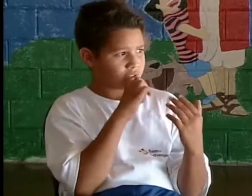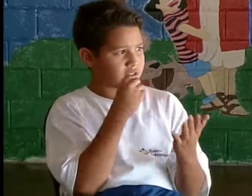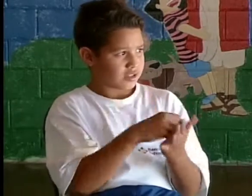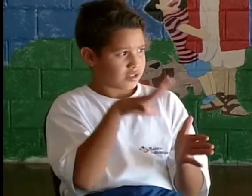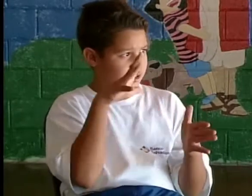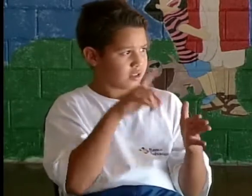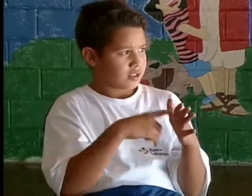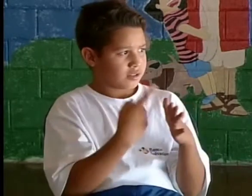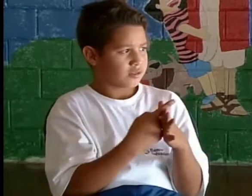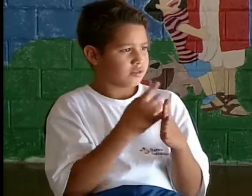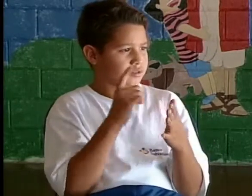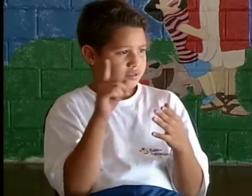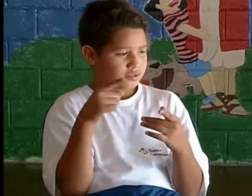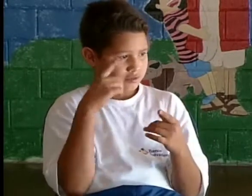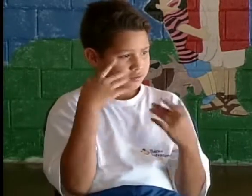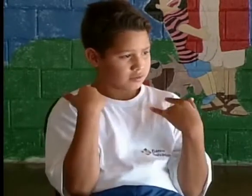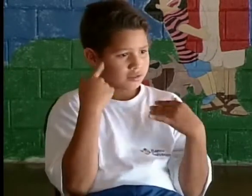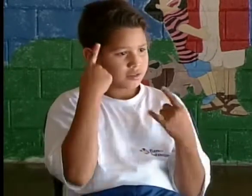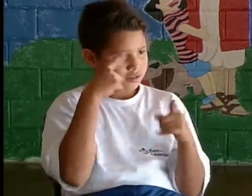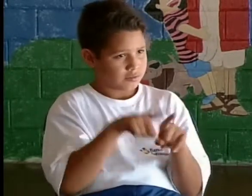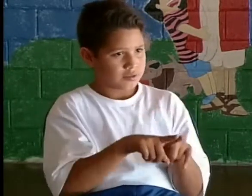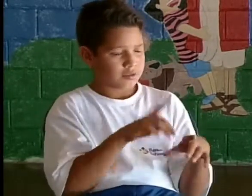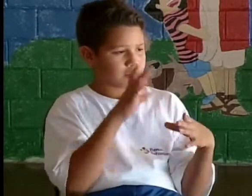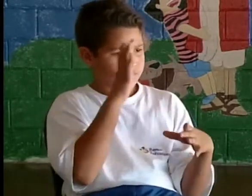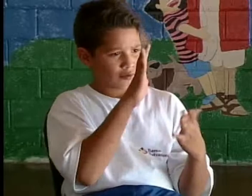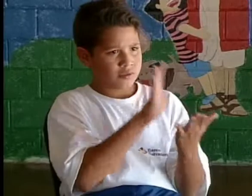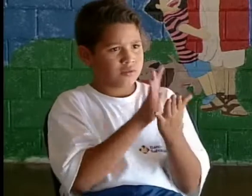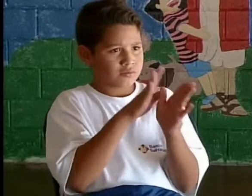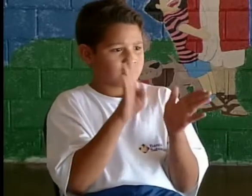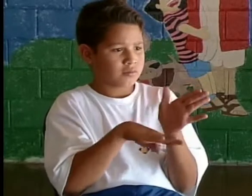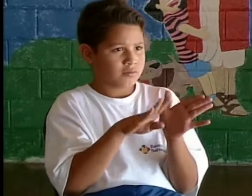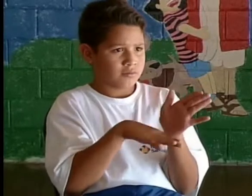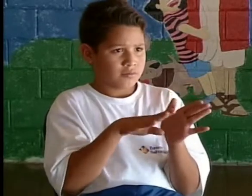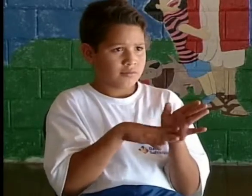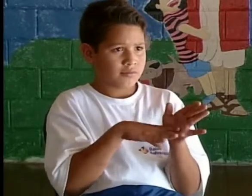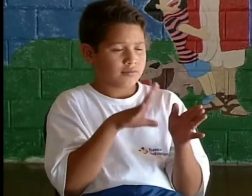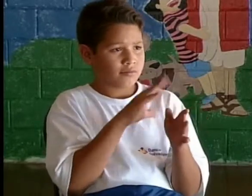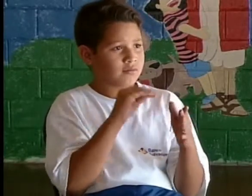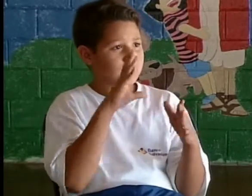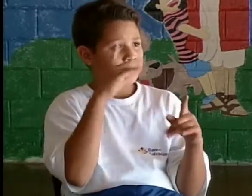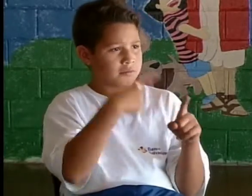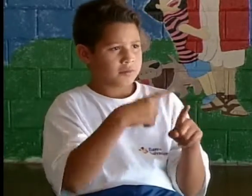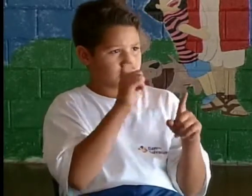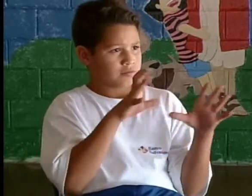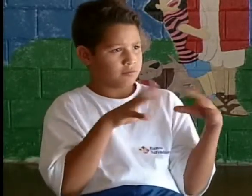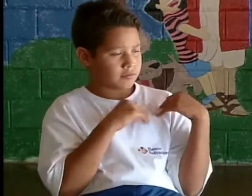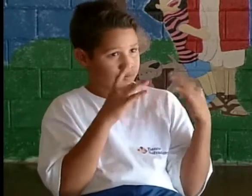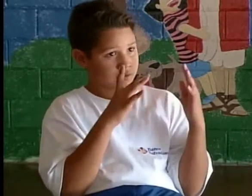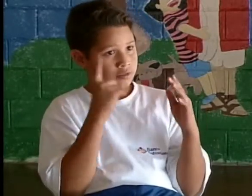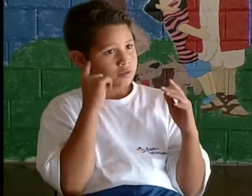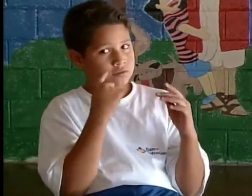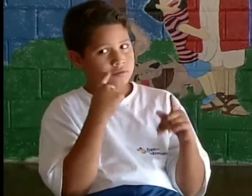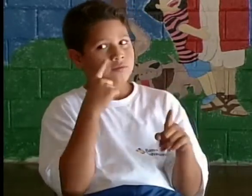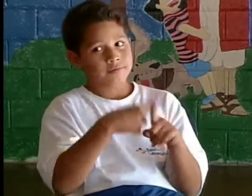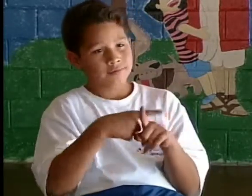Pero la cuota era muy alta. Entonces, se pusieron de acuerdo en buscar una escuela con una cuota menor, que